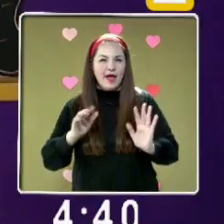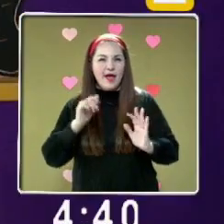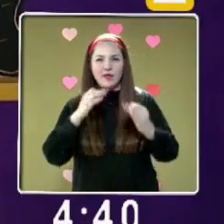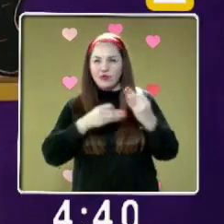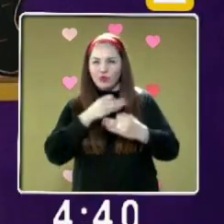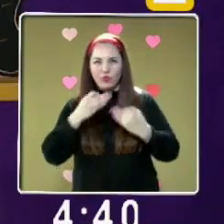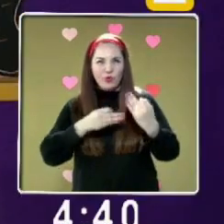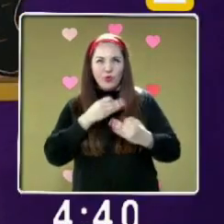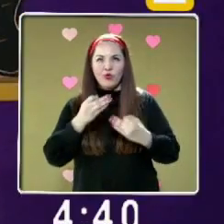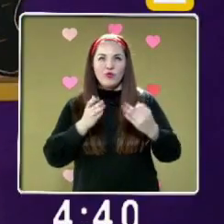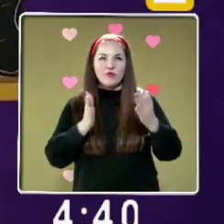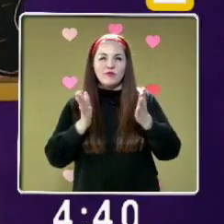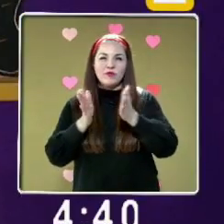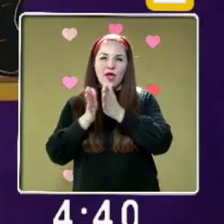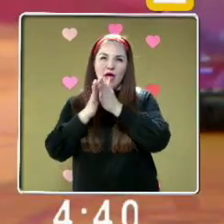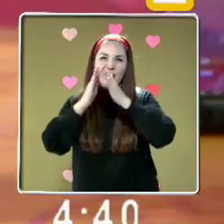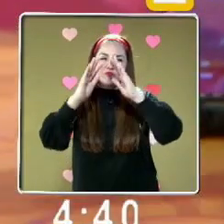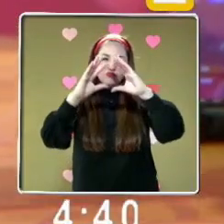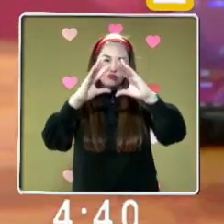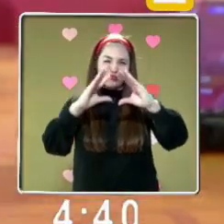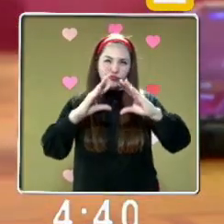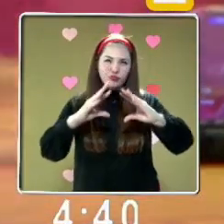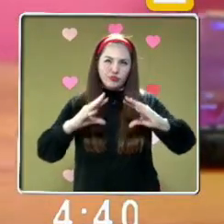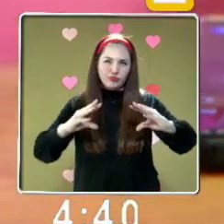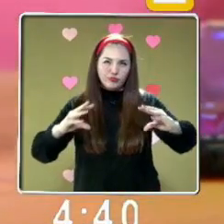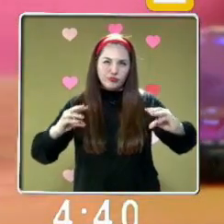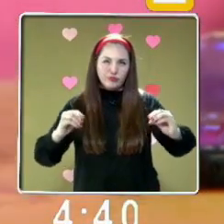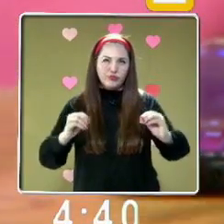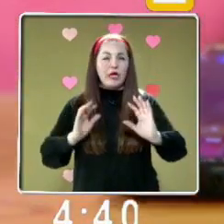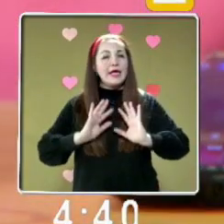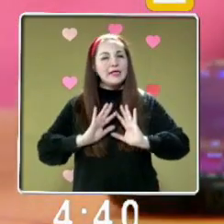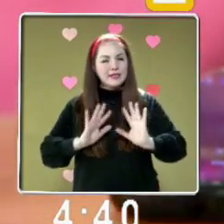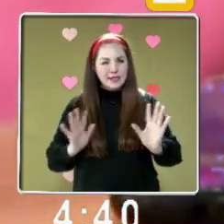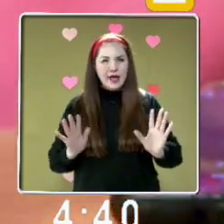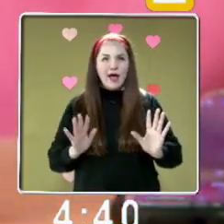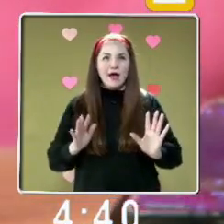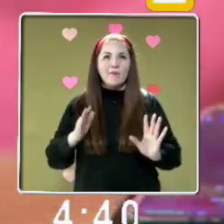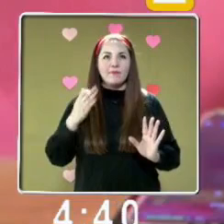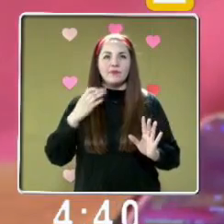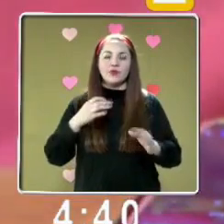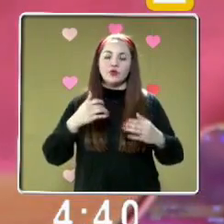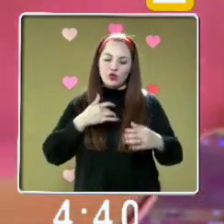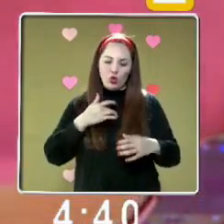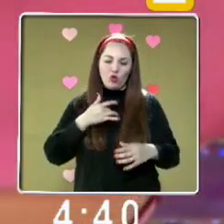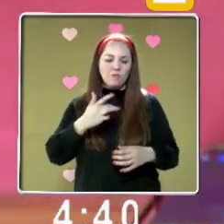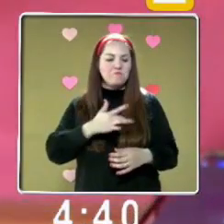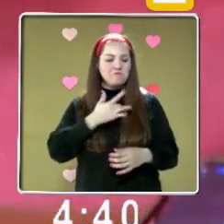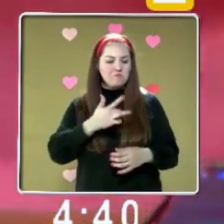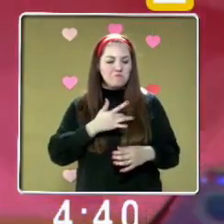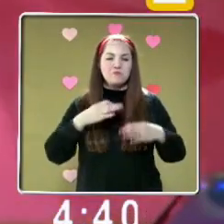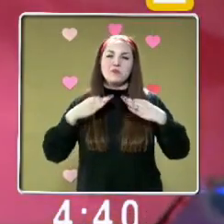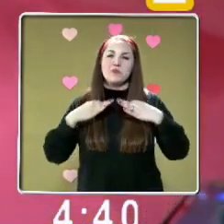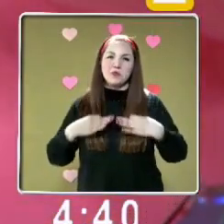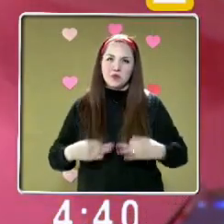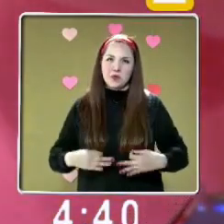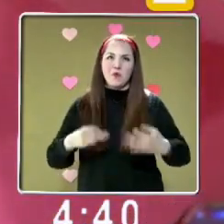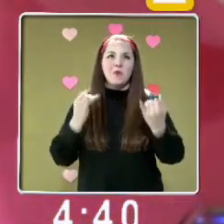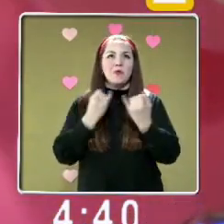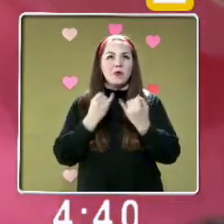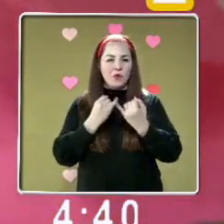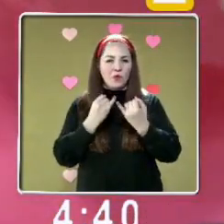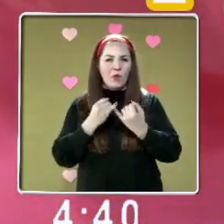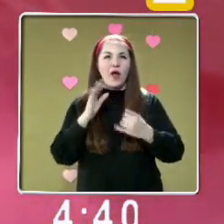todo quieto, se quieto. Va acomodando, y obviamente hasta que todo esté acomodado, obviamente ya pasó un buen tiempo y tú ya te tranquilizaste un poco, porque aunque no lo vean, sí hay como